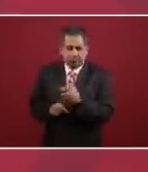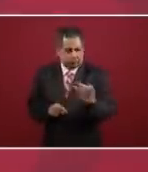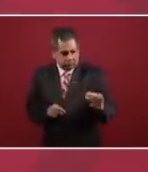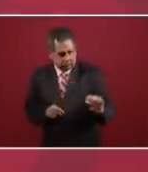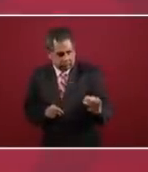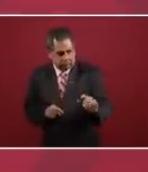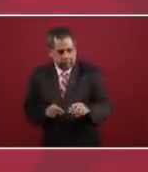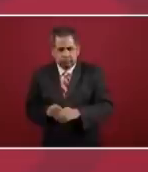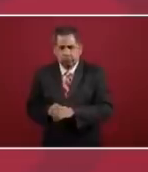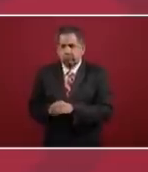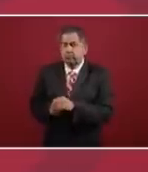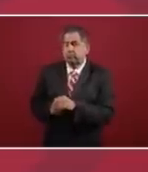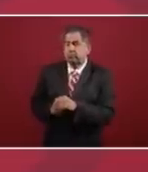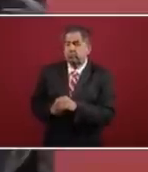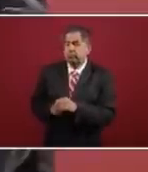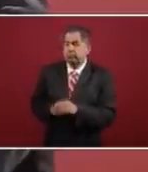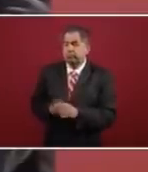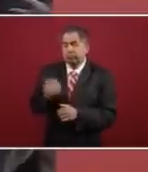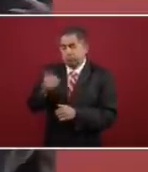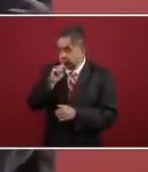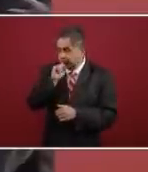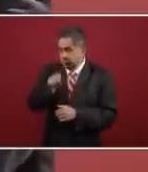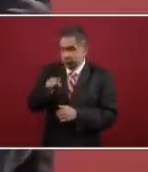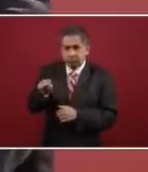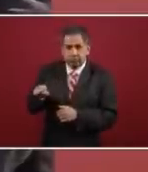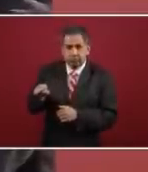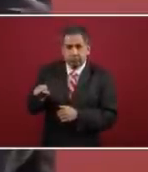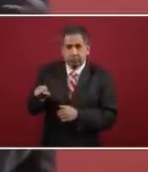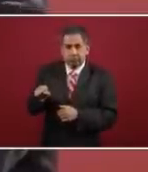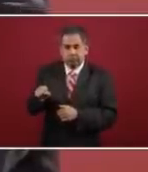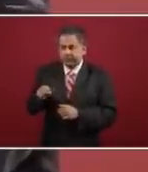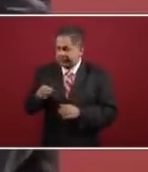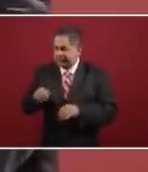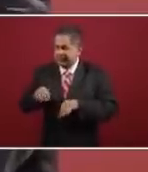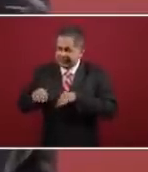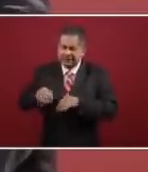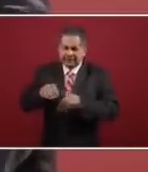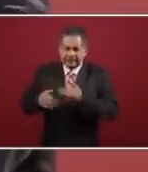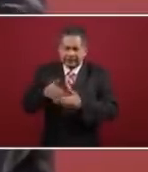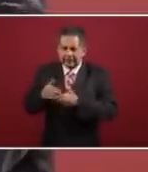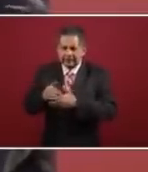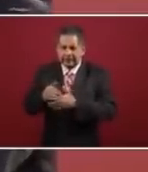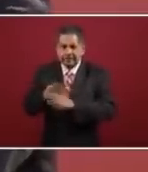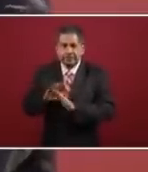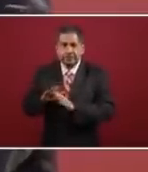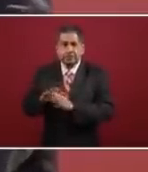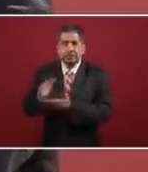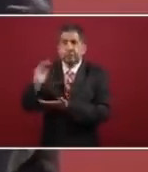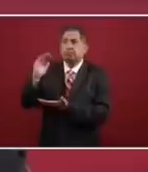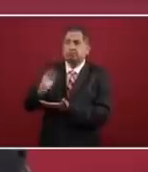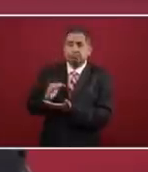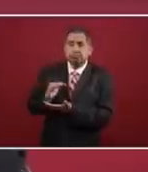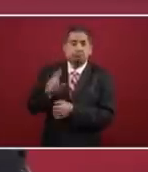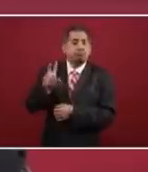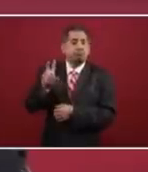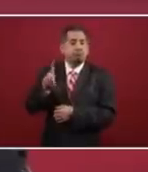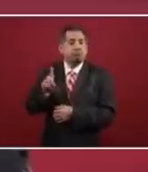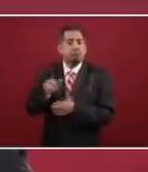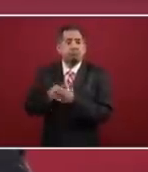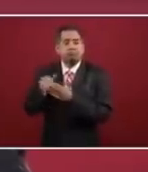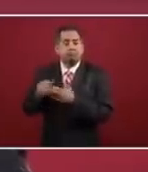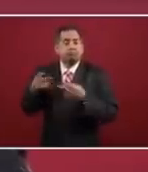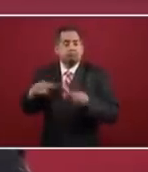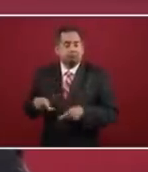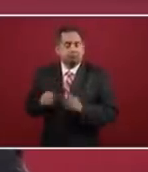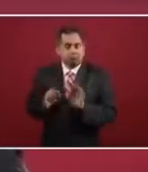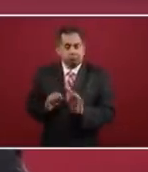permíteme, y sacó de la pobreza a la mitad. Es